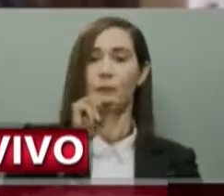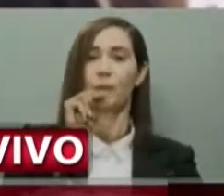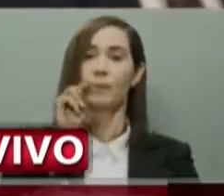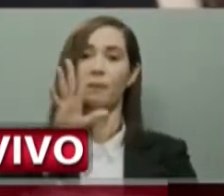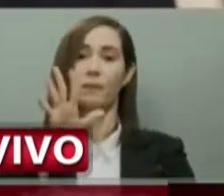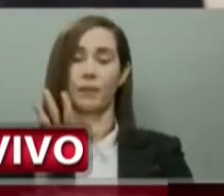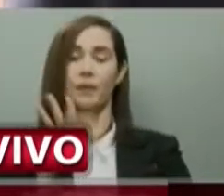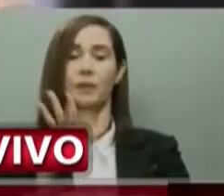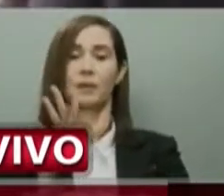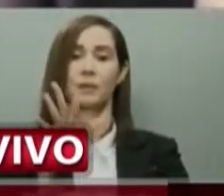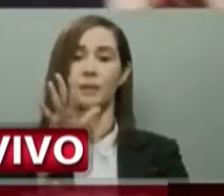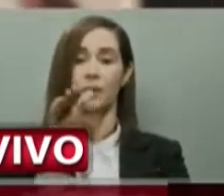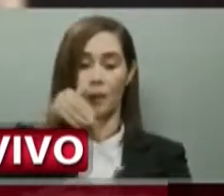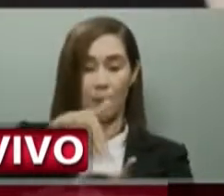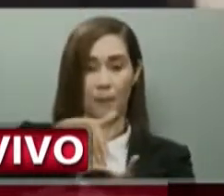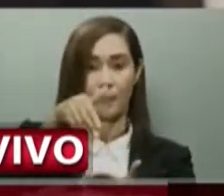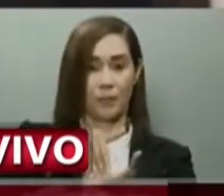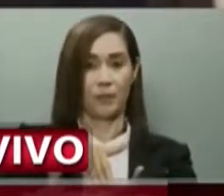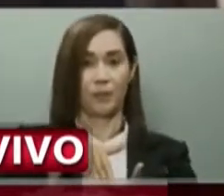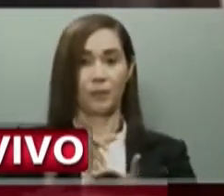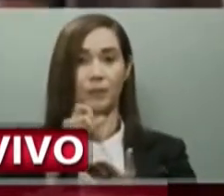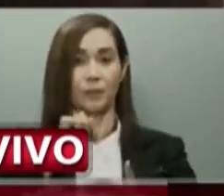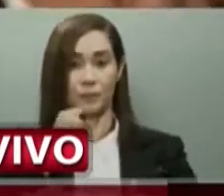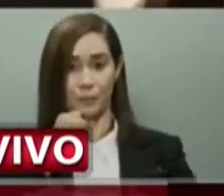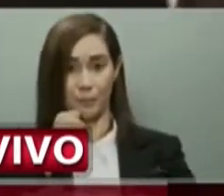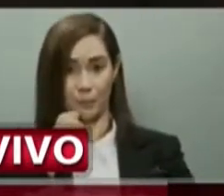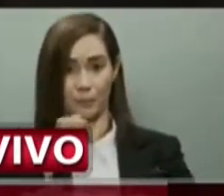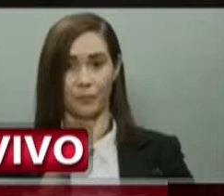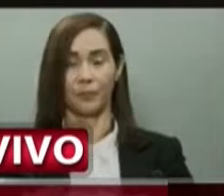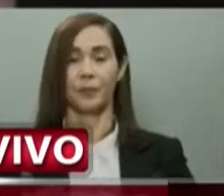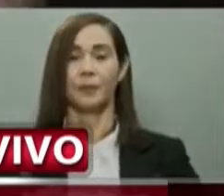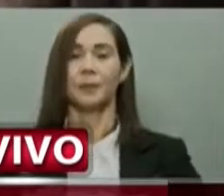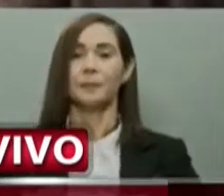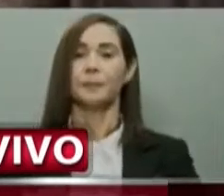sobrepasarán los 25 millones de unidades de pollo.